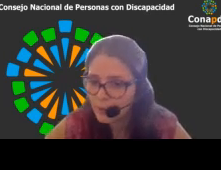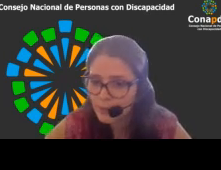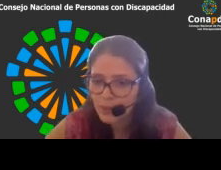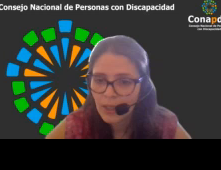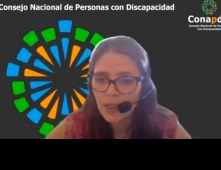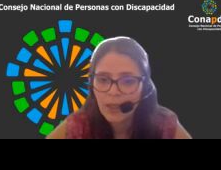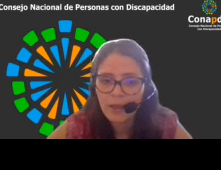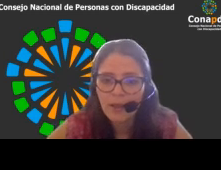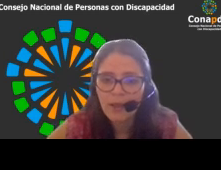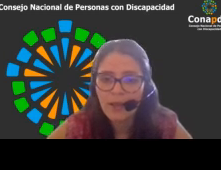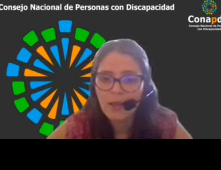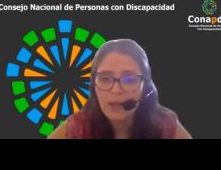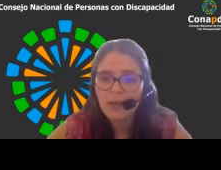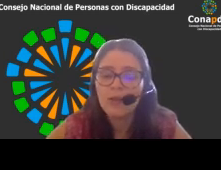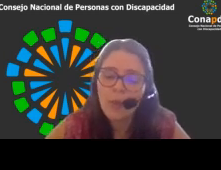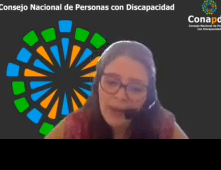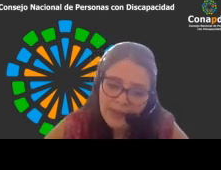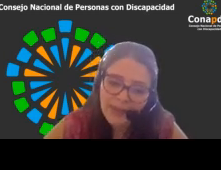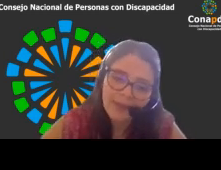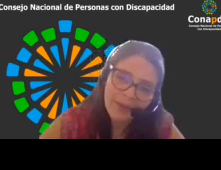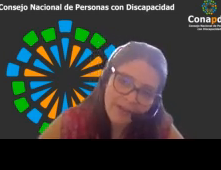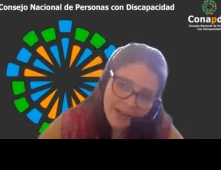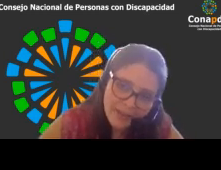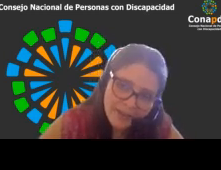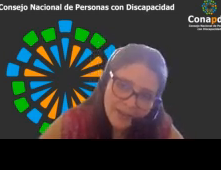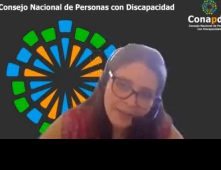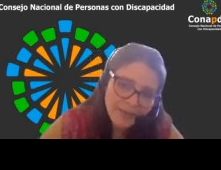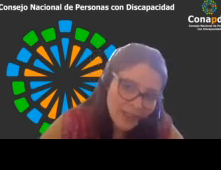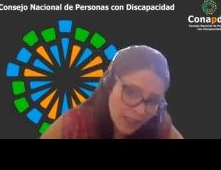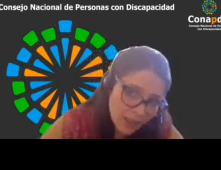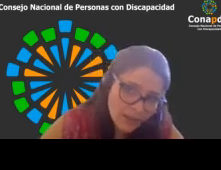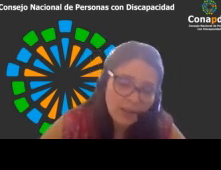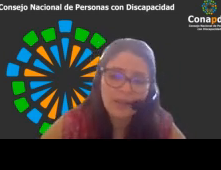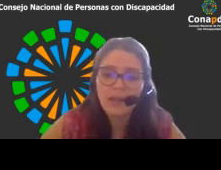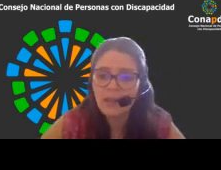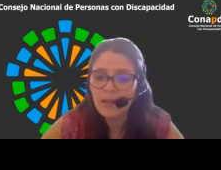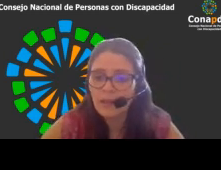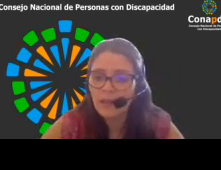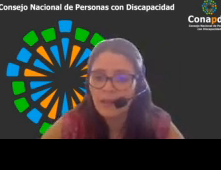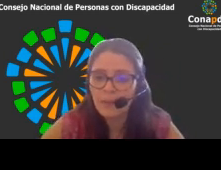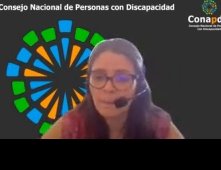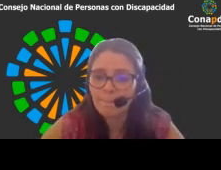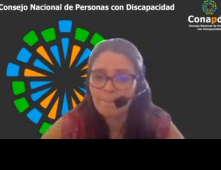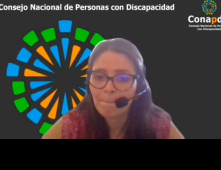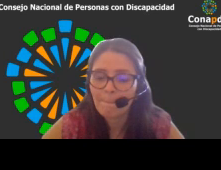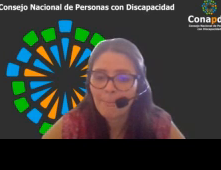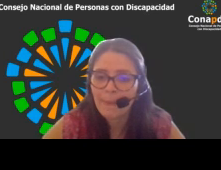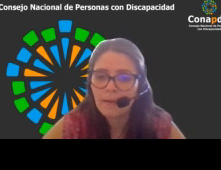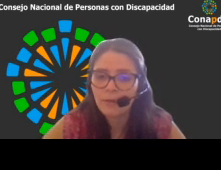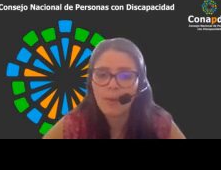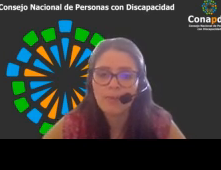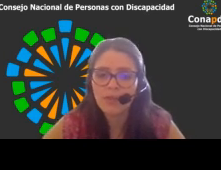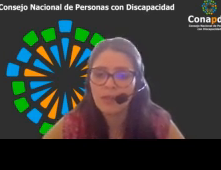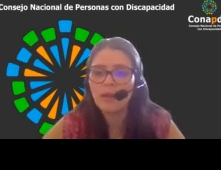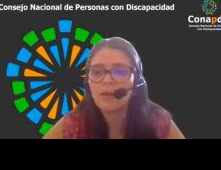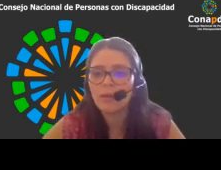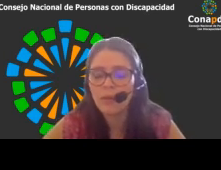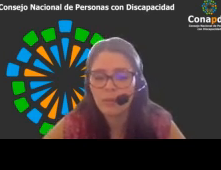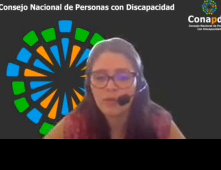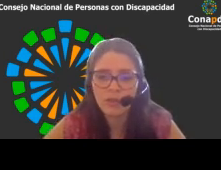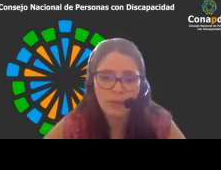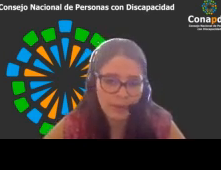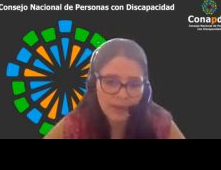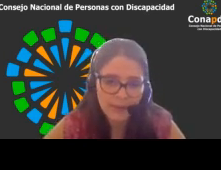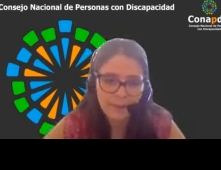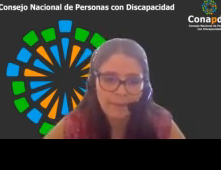podamos beneficiarnos y no hayan barreras físicas y nos podemos sentir